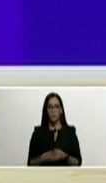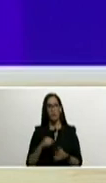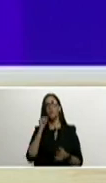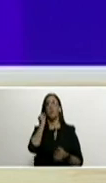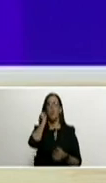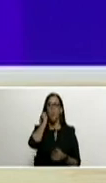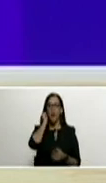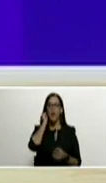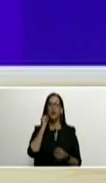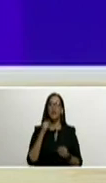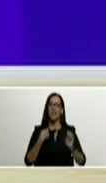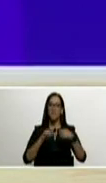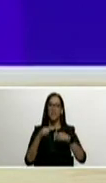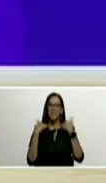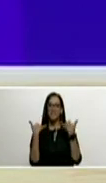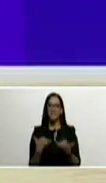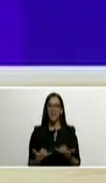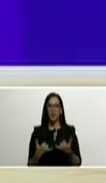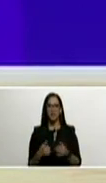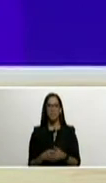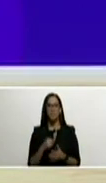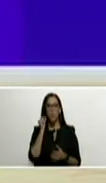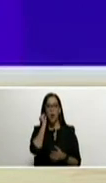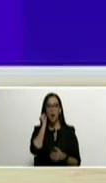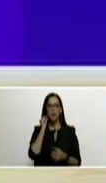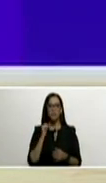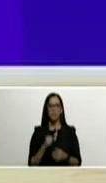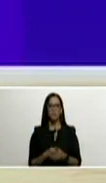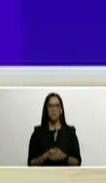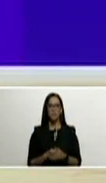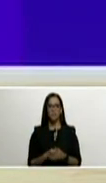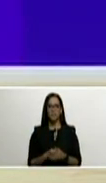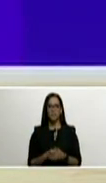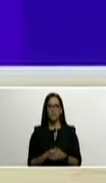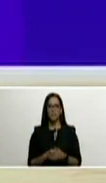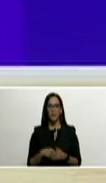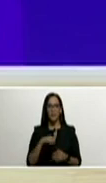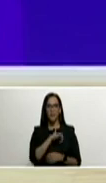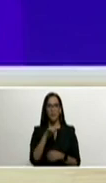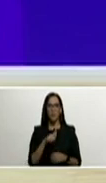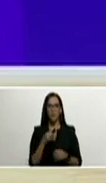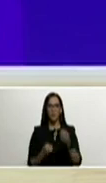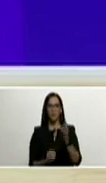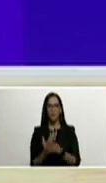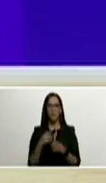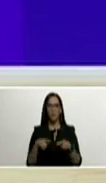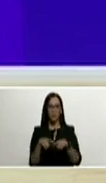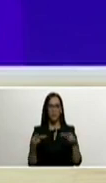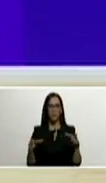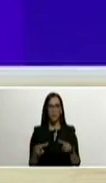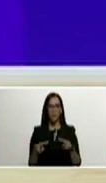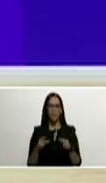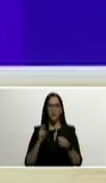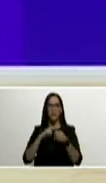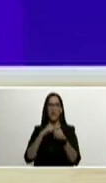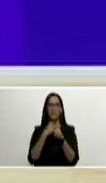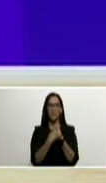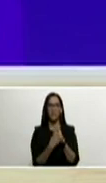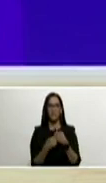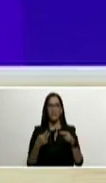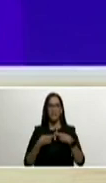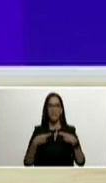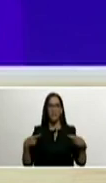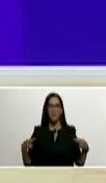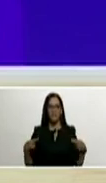Mujer, emprende ya, mujer. Igualmente creamos un espacio de articulación de